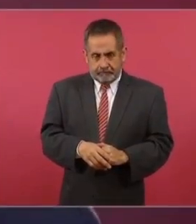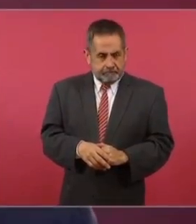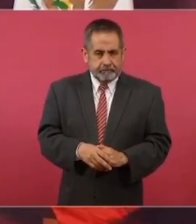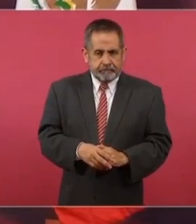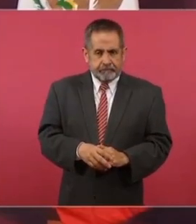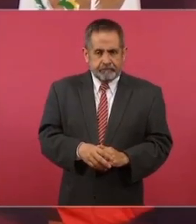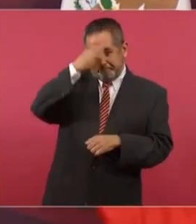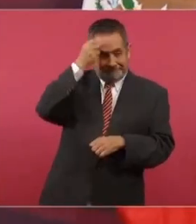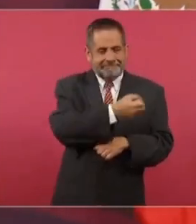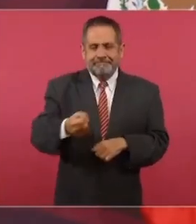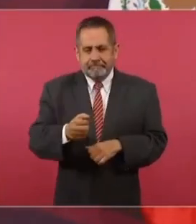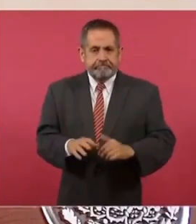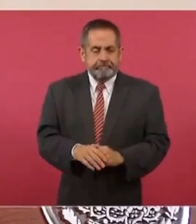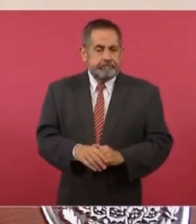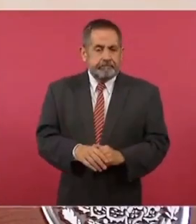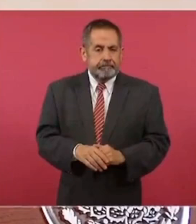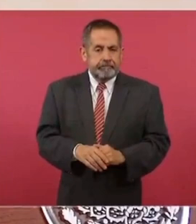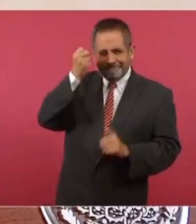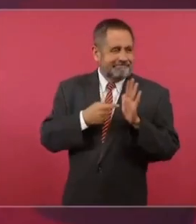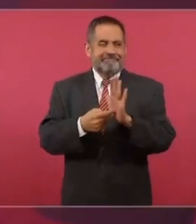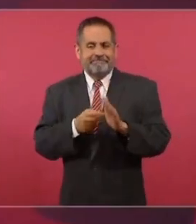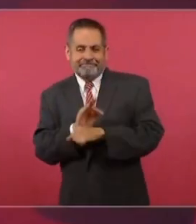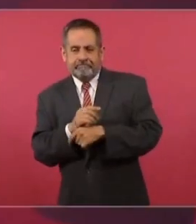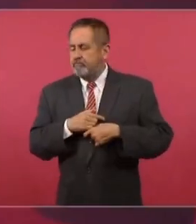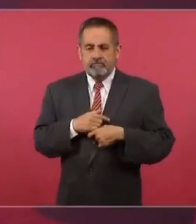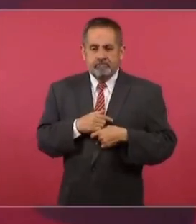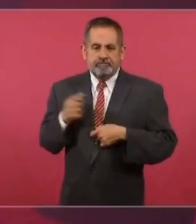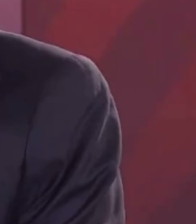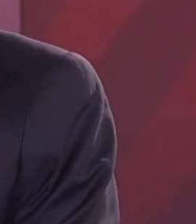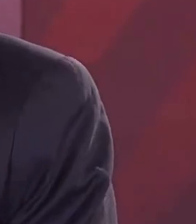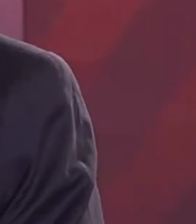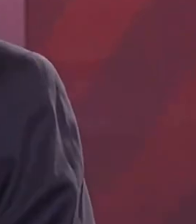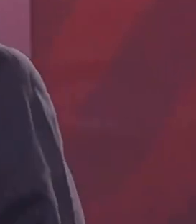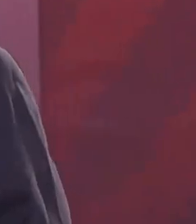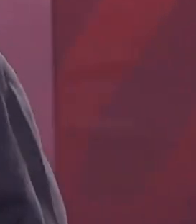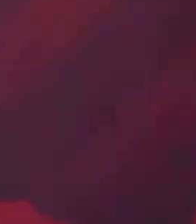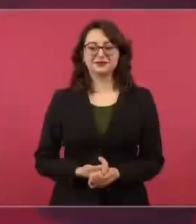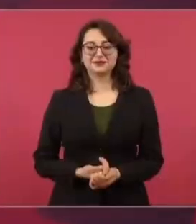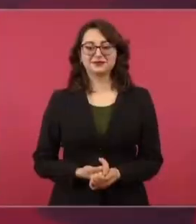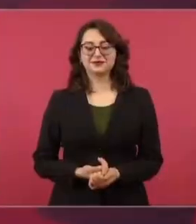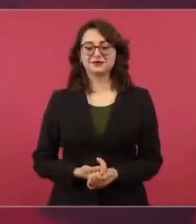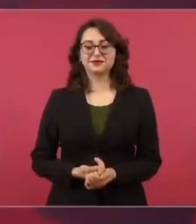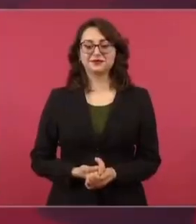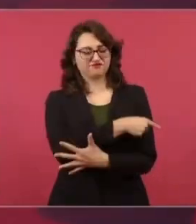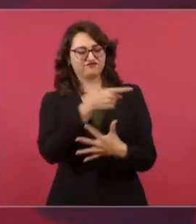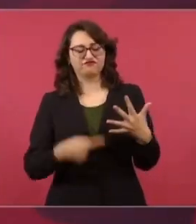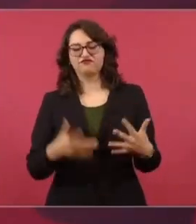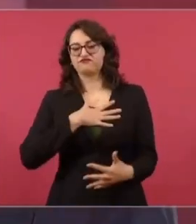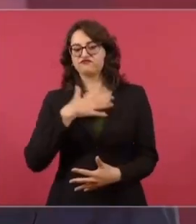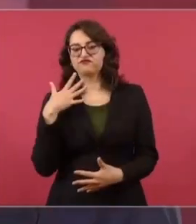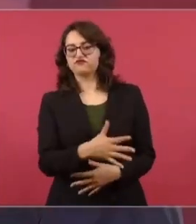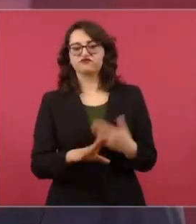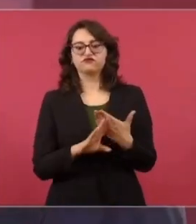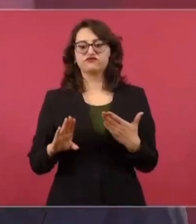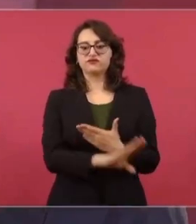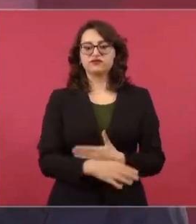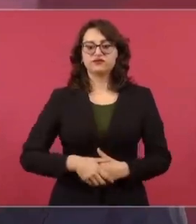Nada de tapados, de lazo, destapes, nada de imposición. Al carajo, eso, con todas esas lacras de la